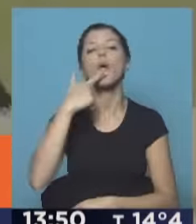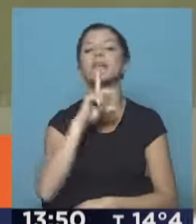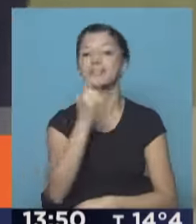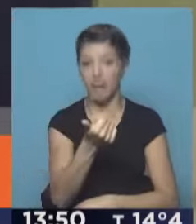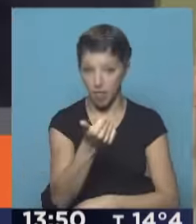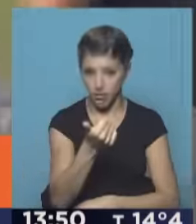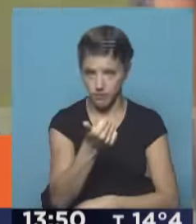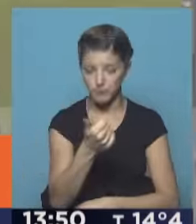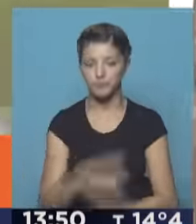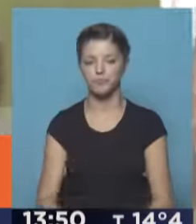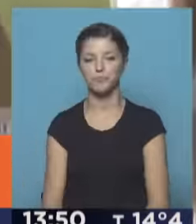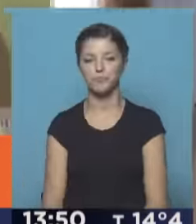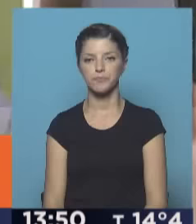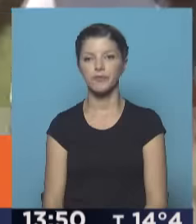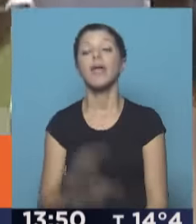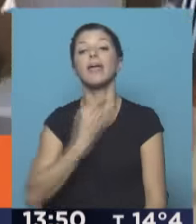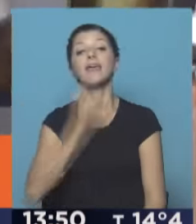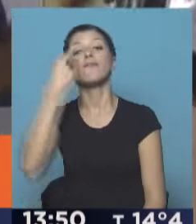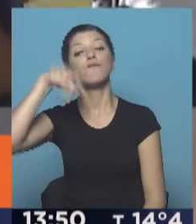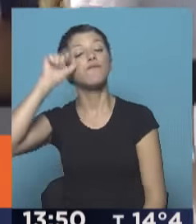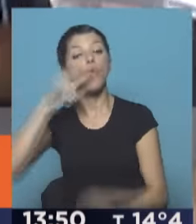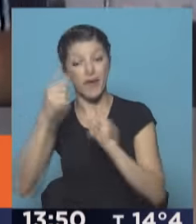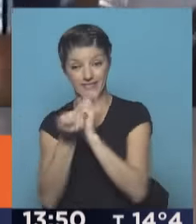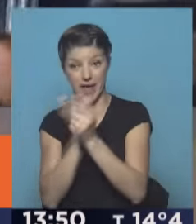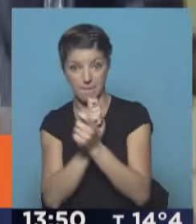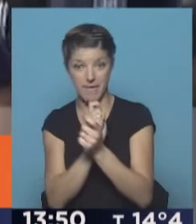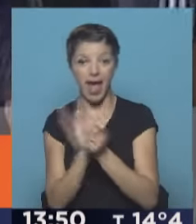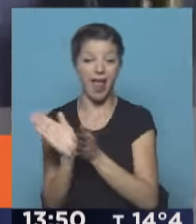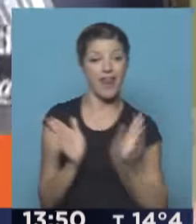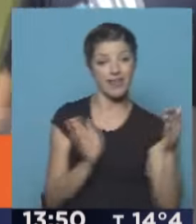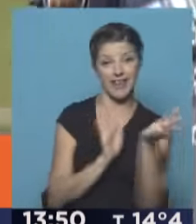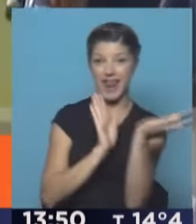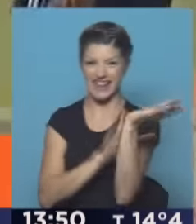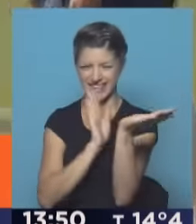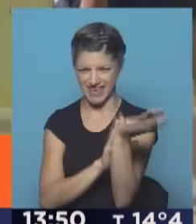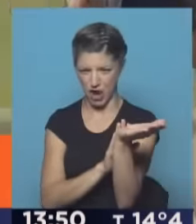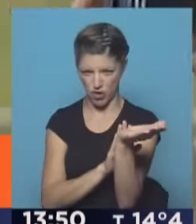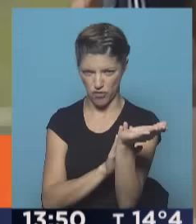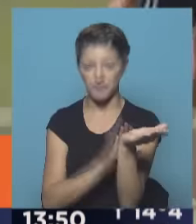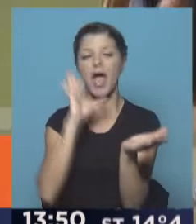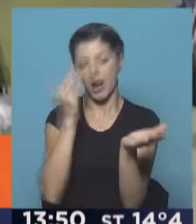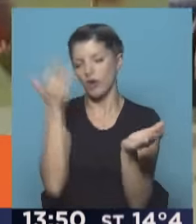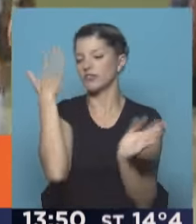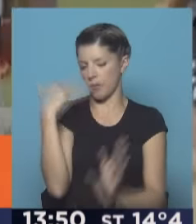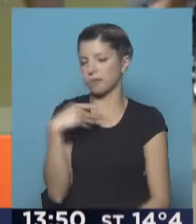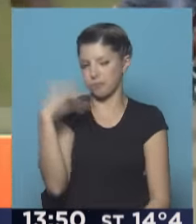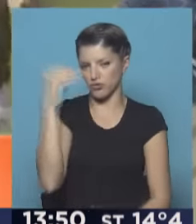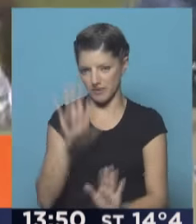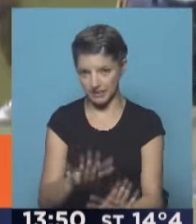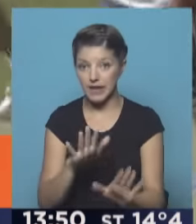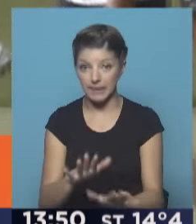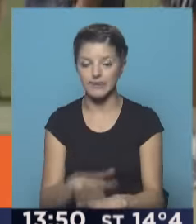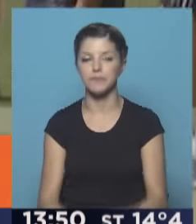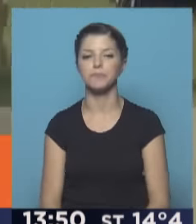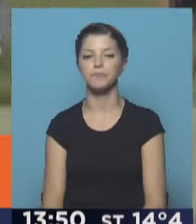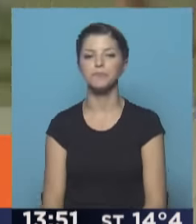y pasa Funes Mori a jugar como lateral izquierdo, algo que ya lo ha hecho en reiteradas